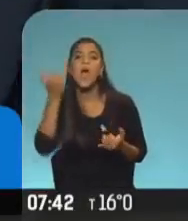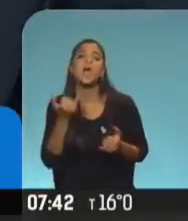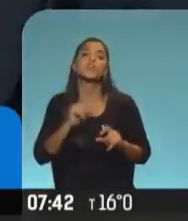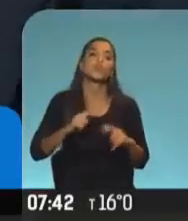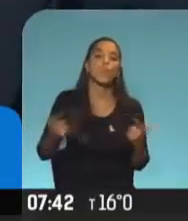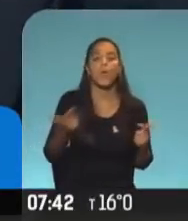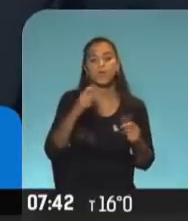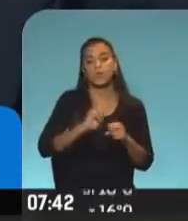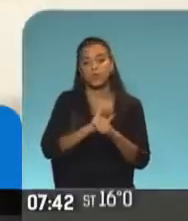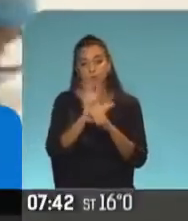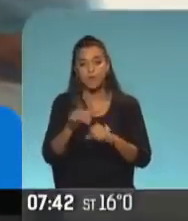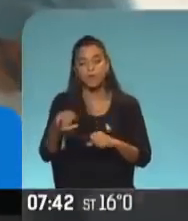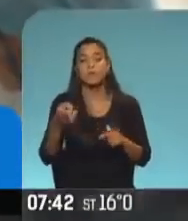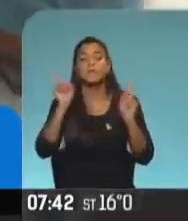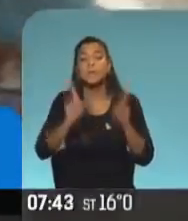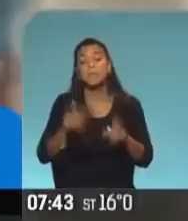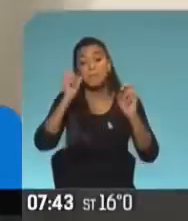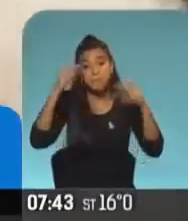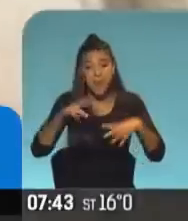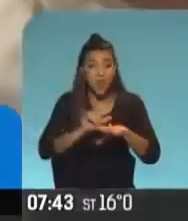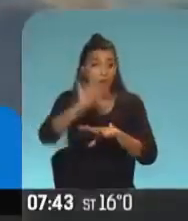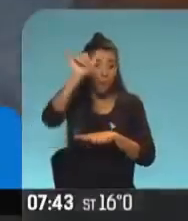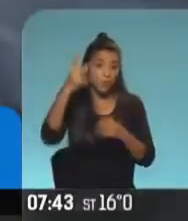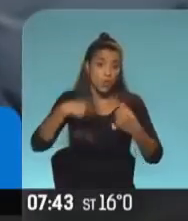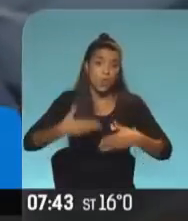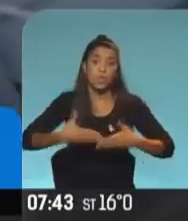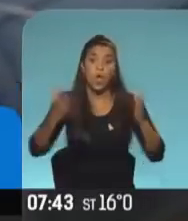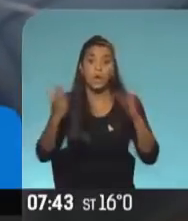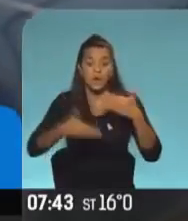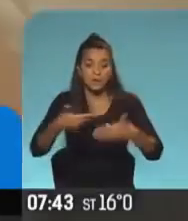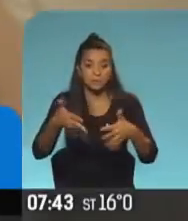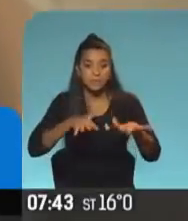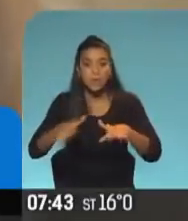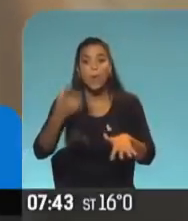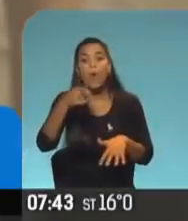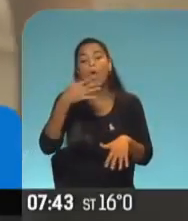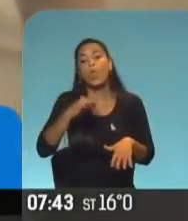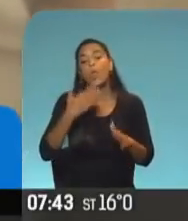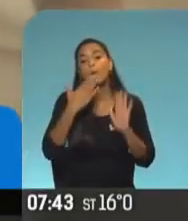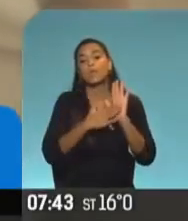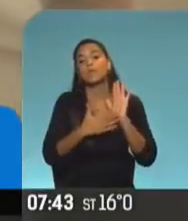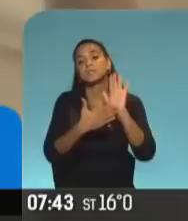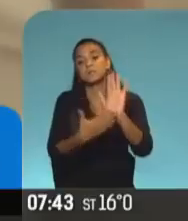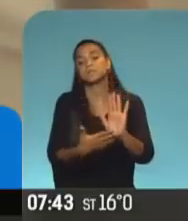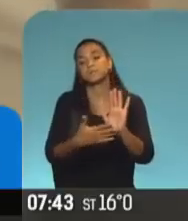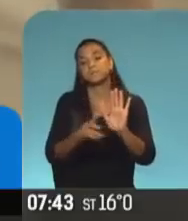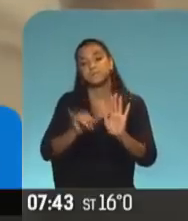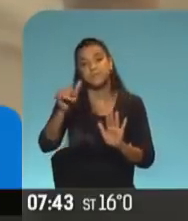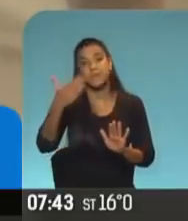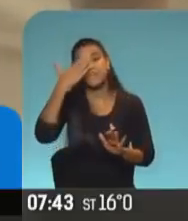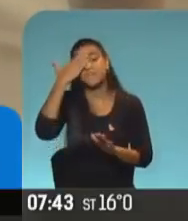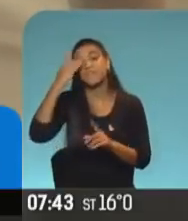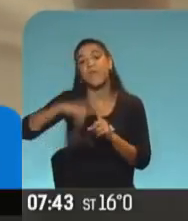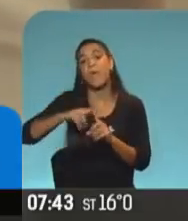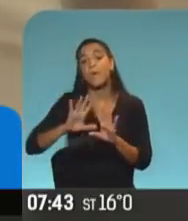que implementen en los aeropuertos, me imagino, una vez que se reabra la situación. Más allá de eso, vos tenés que mostrar el test porque el protocolo en el aeropuerto que es que te tomen la fiebre.